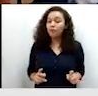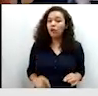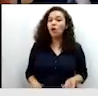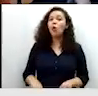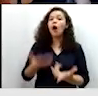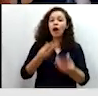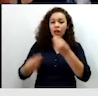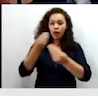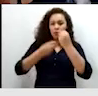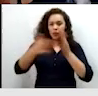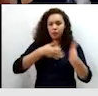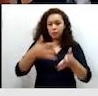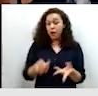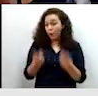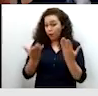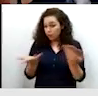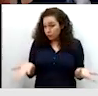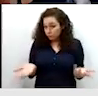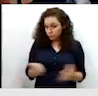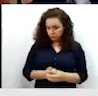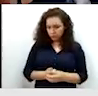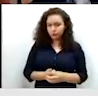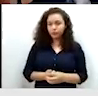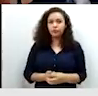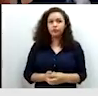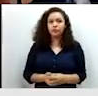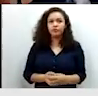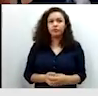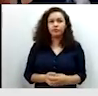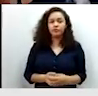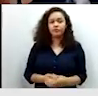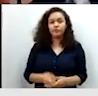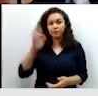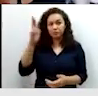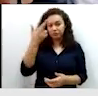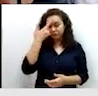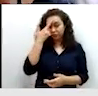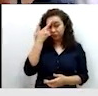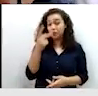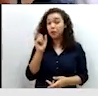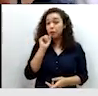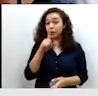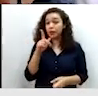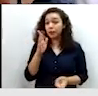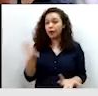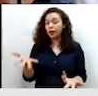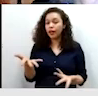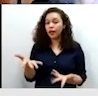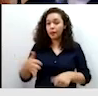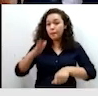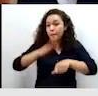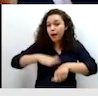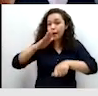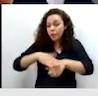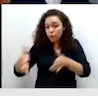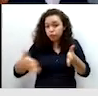preparas? ¿Por qué? Porque recuerden que mientras más estén preparando